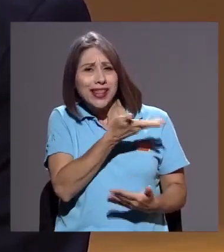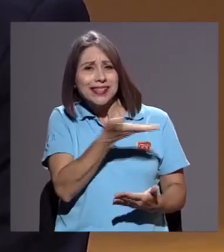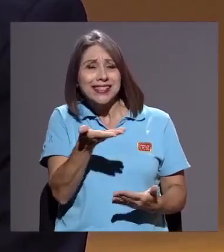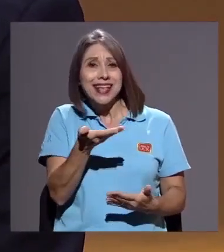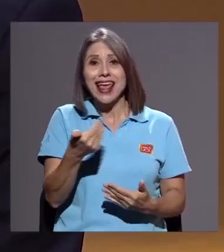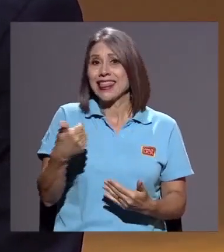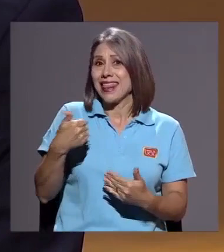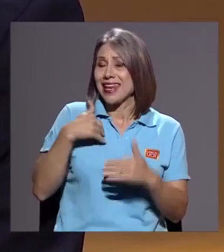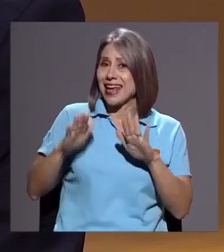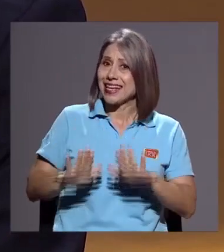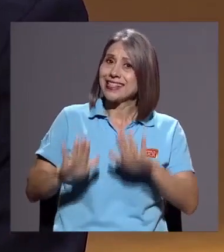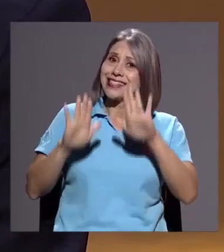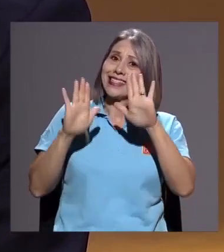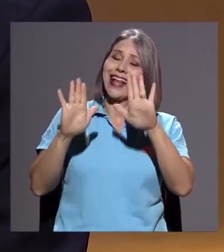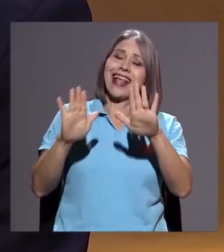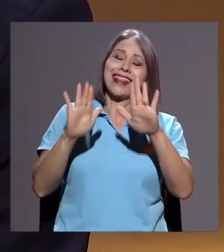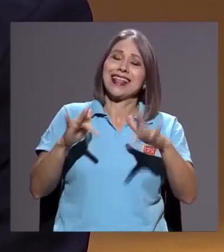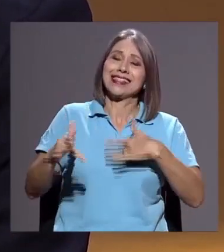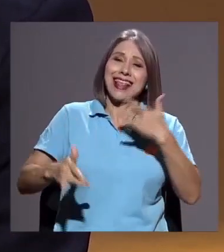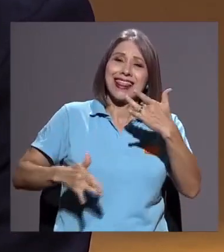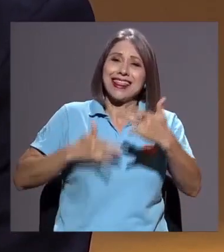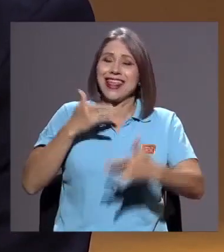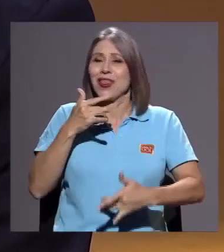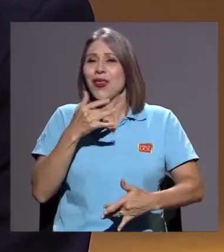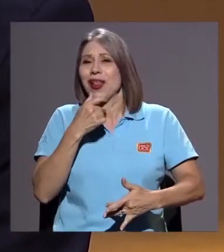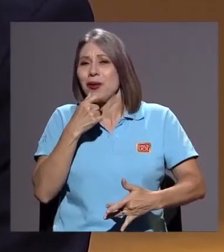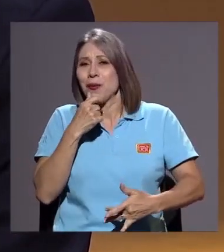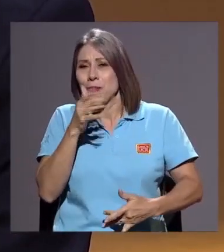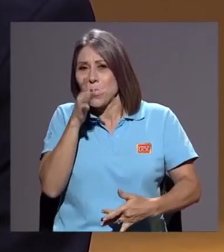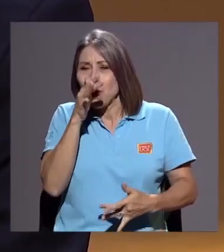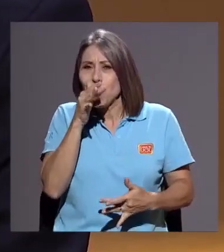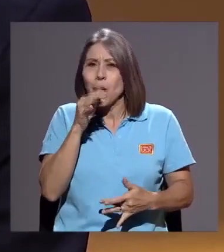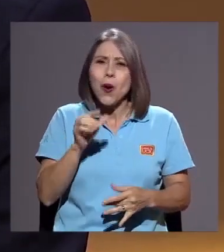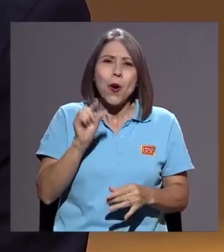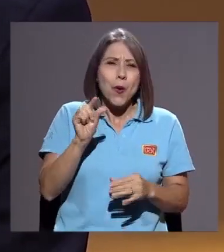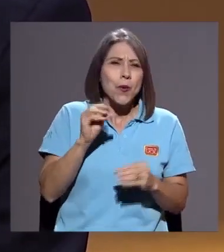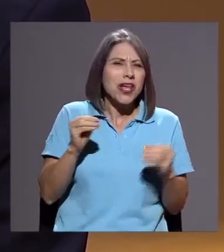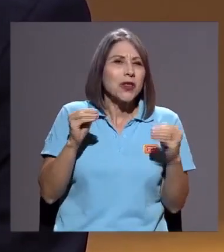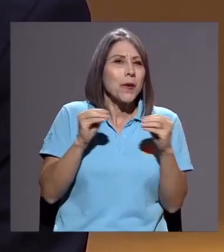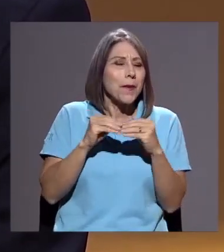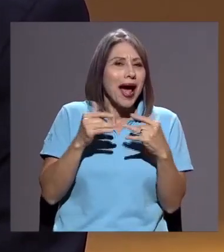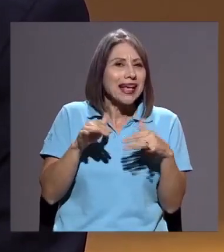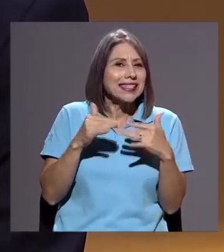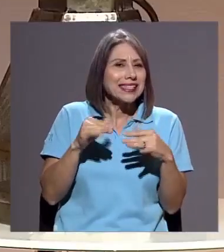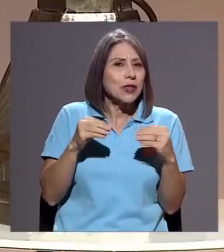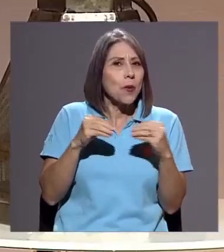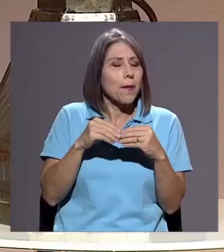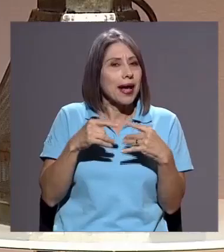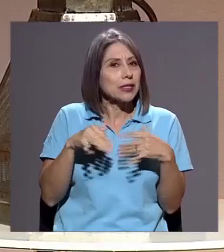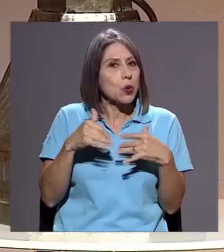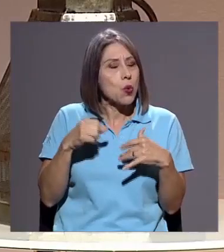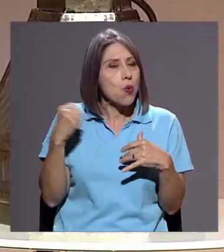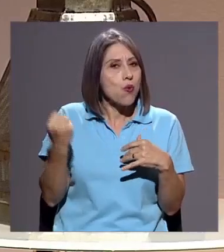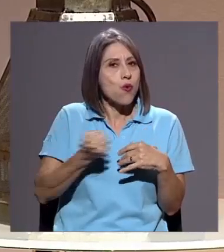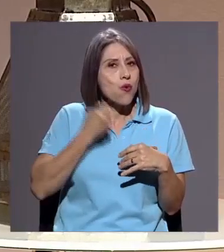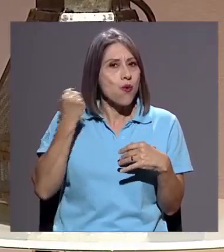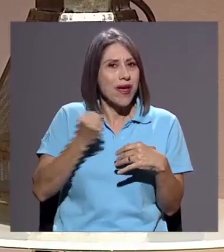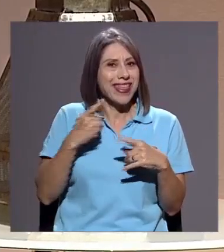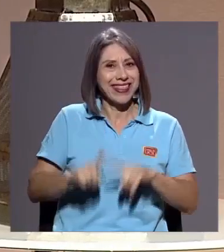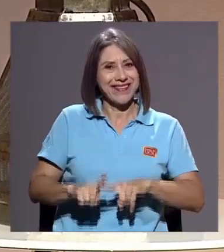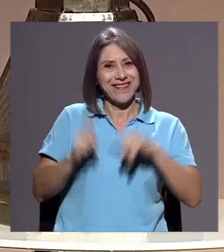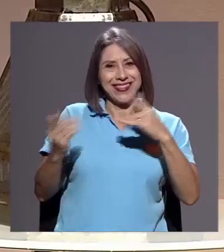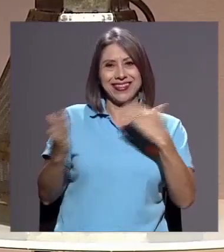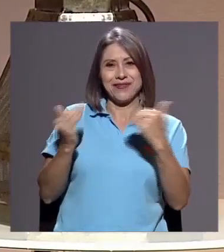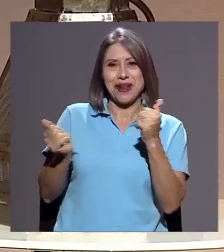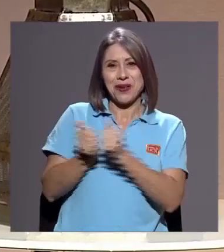un excelente sentido del humor, ¿verdad? Un poquito más negro, más ácido que el que nosotros